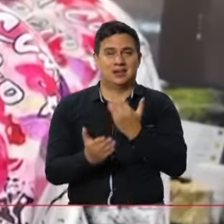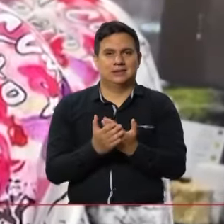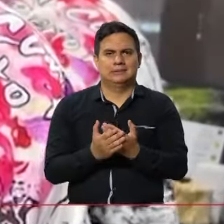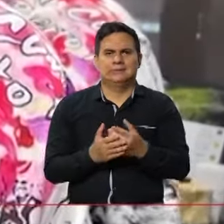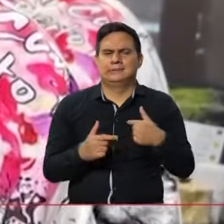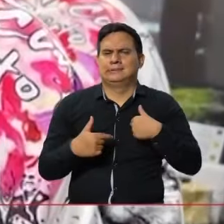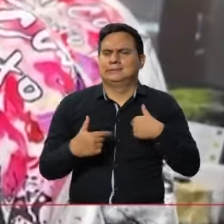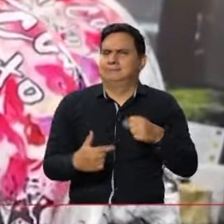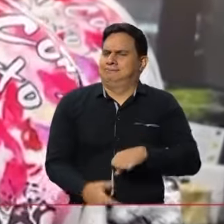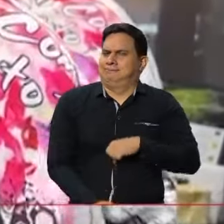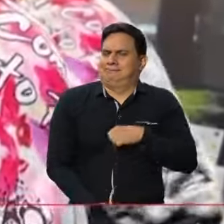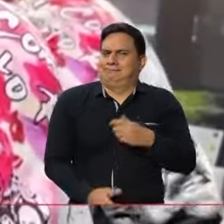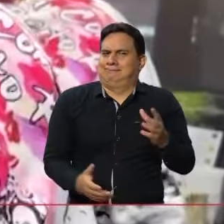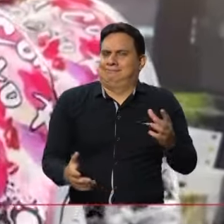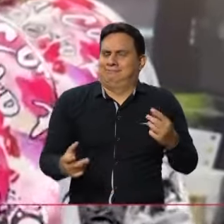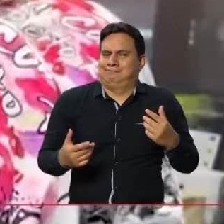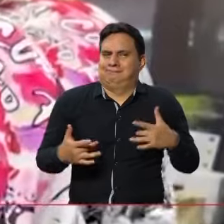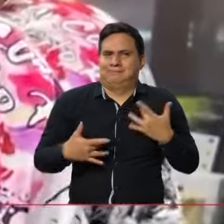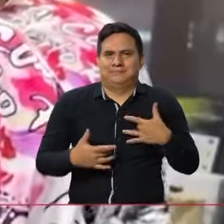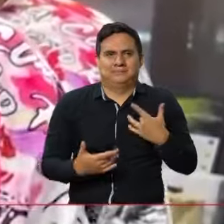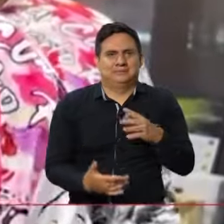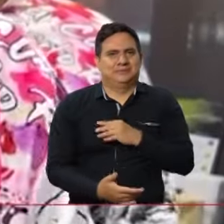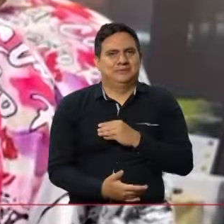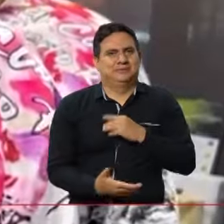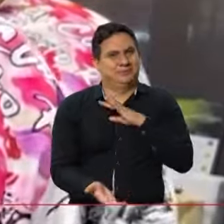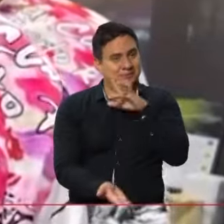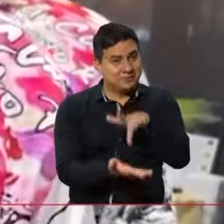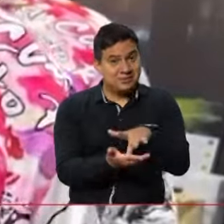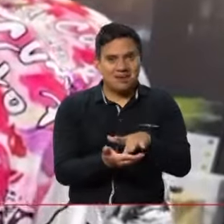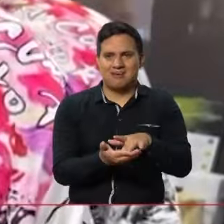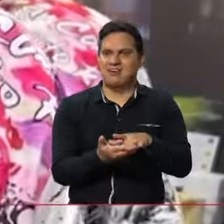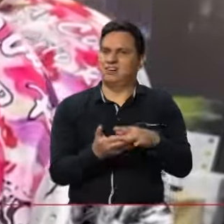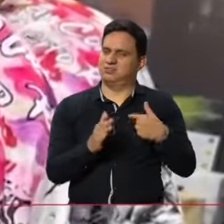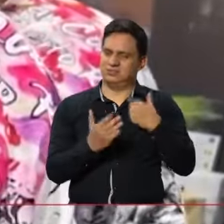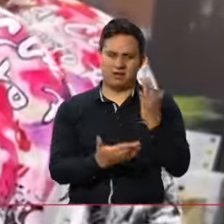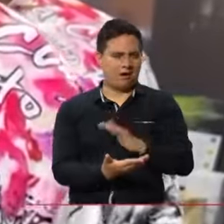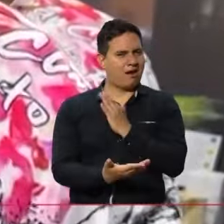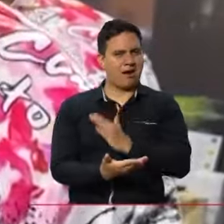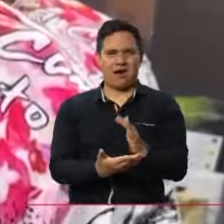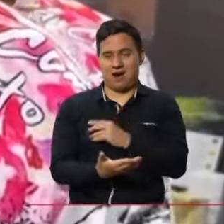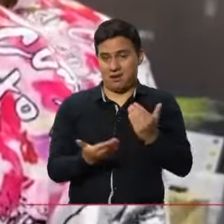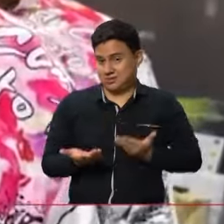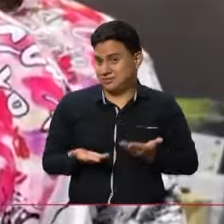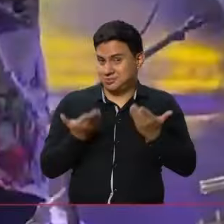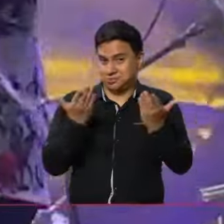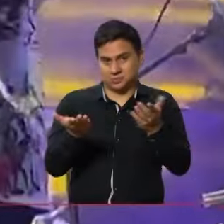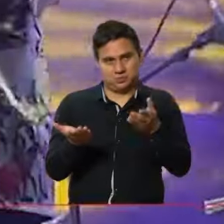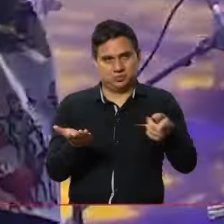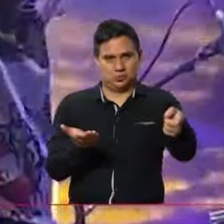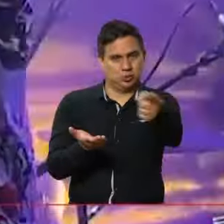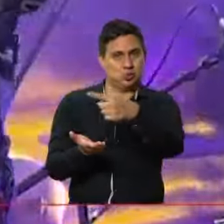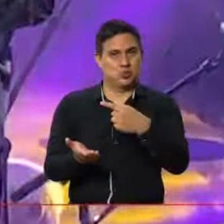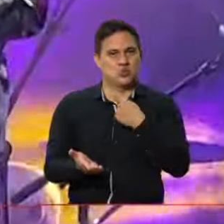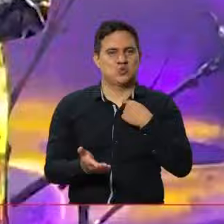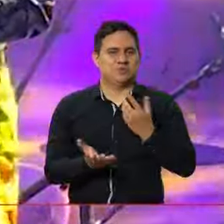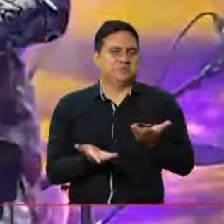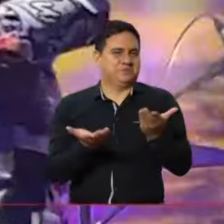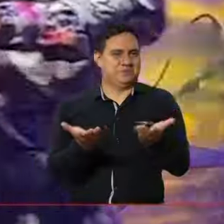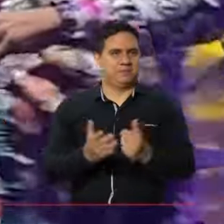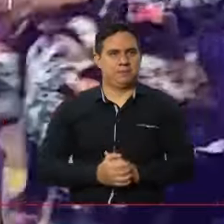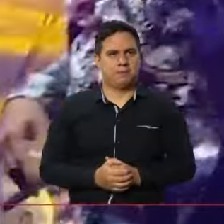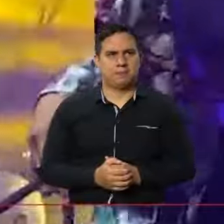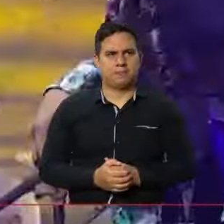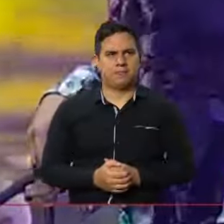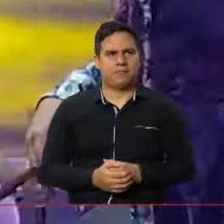feria siempre. Y tratamos, pues, de complacer al público con la música del Gran Combo que han hecho su favorita. Perseverancia